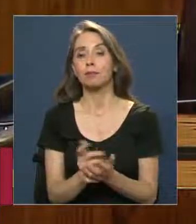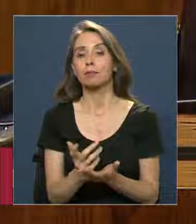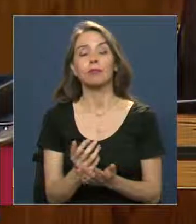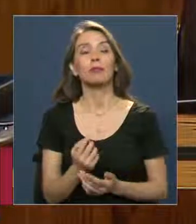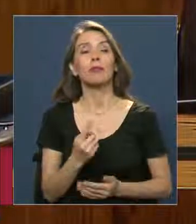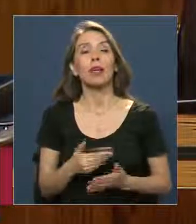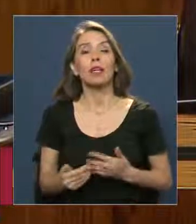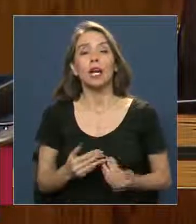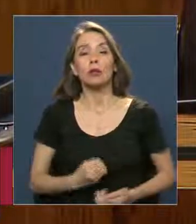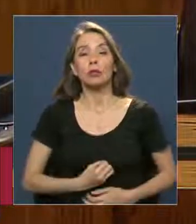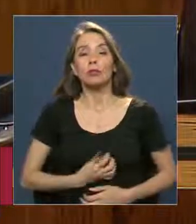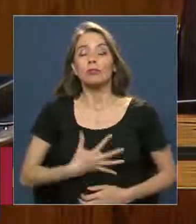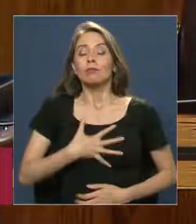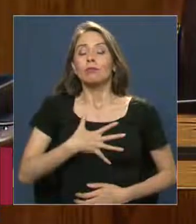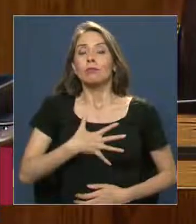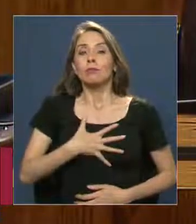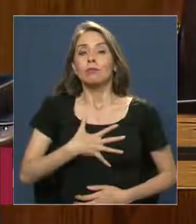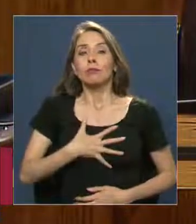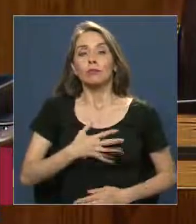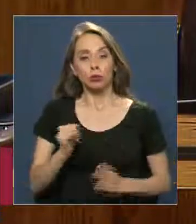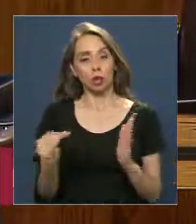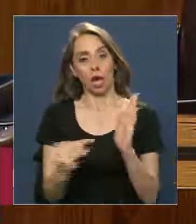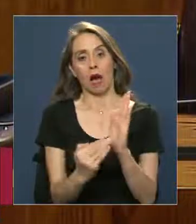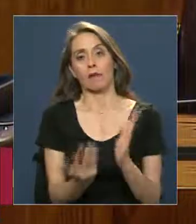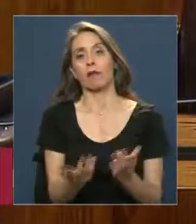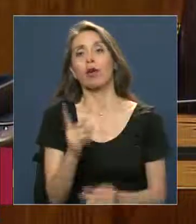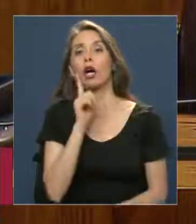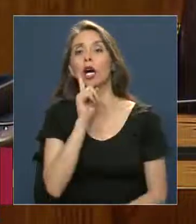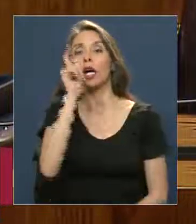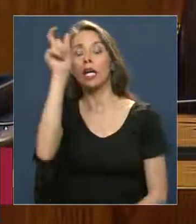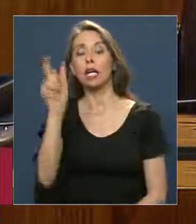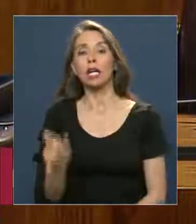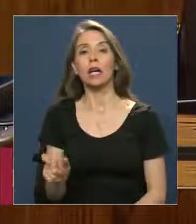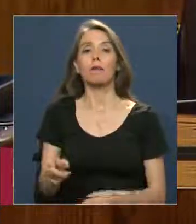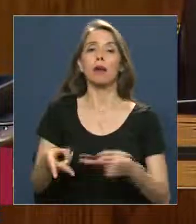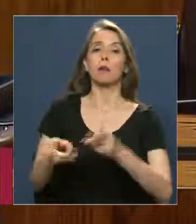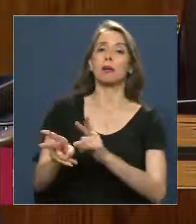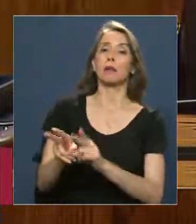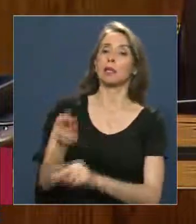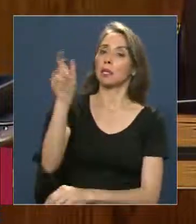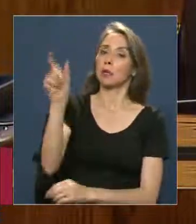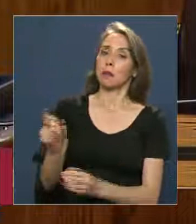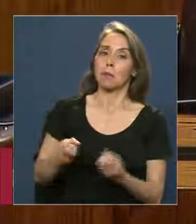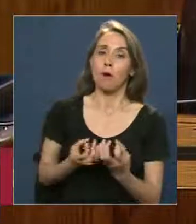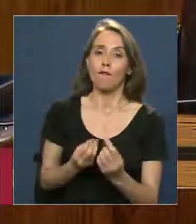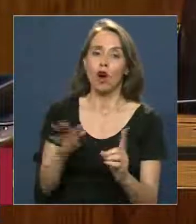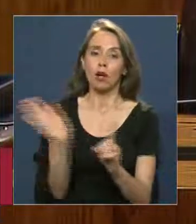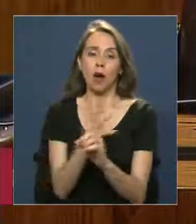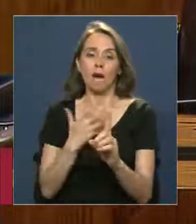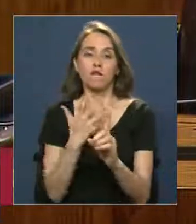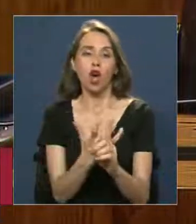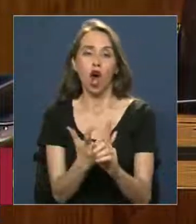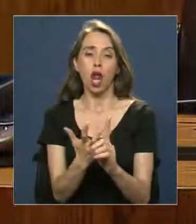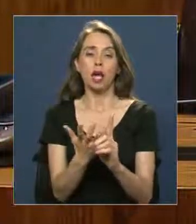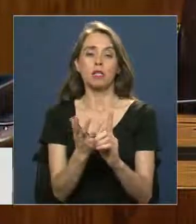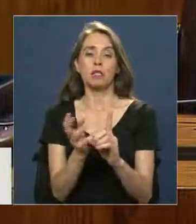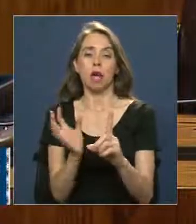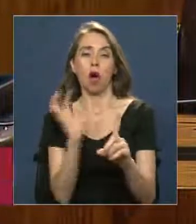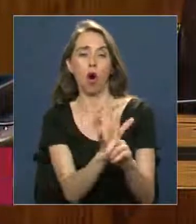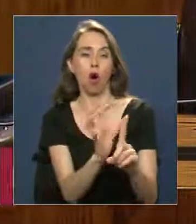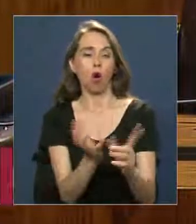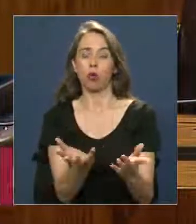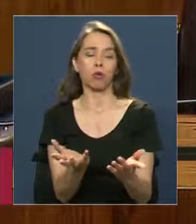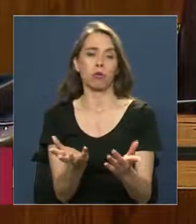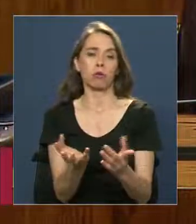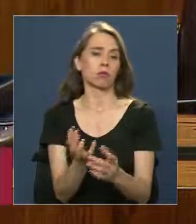natural favorable. ¿Quién puede amparar que alguien incite a la violencia o al odio en cualquier sentido?